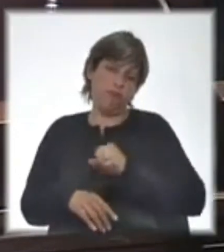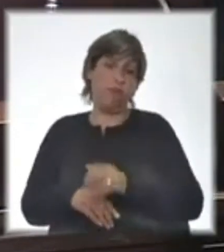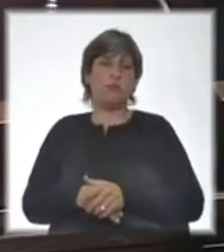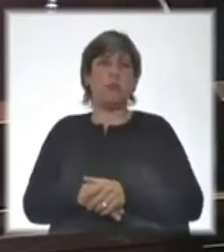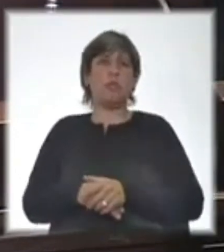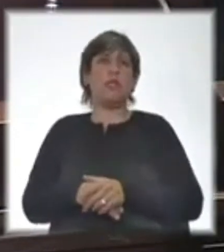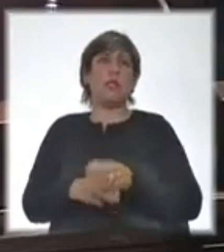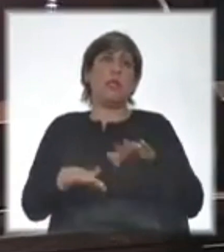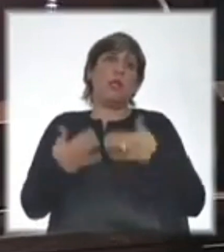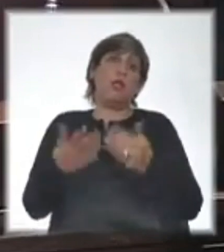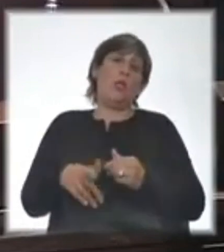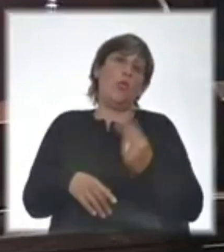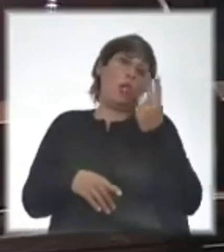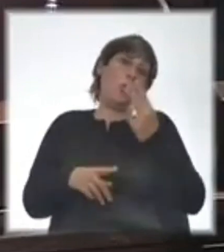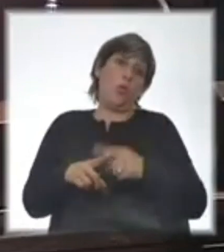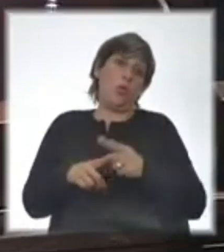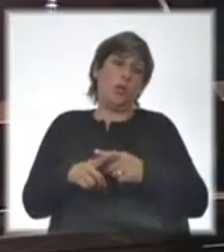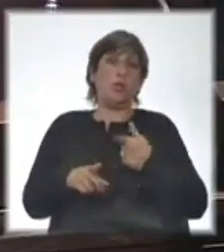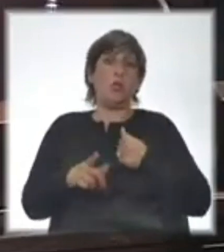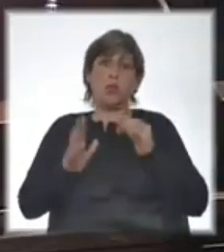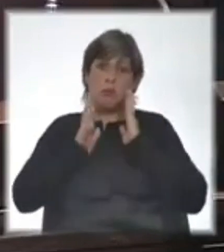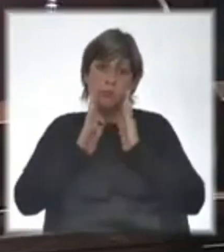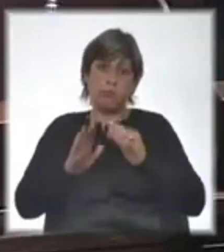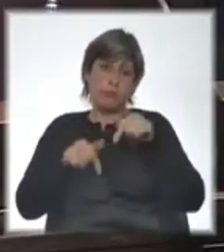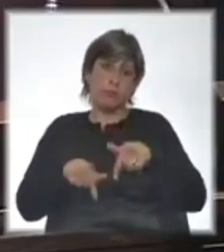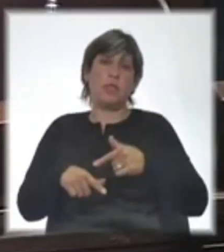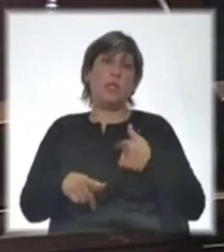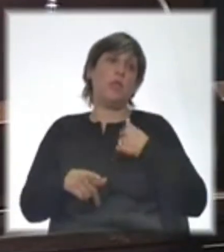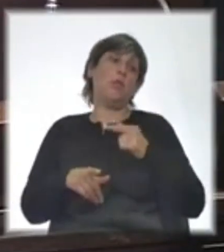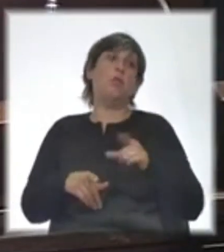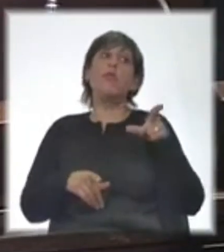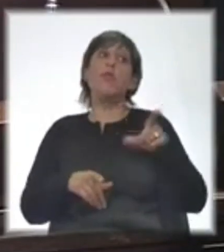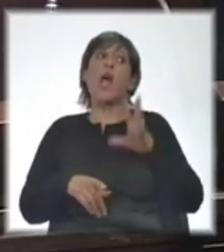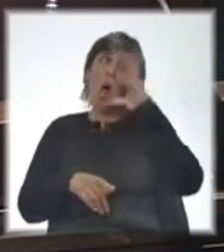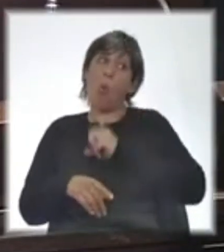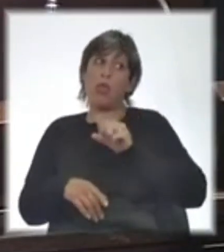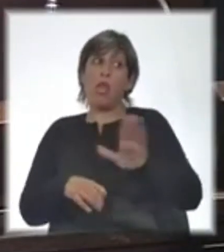los 2 minutos que dedico a esto me tienen que bancar.